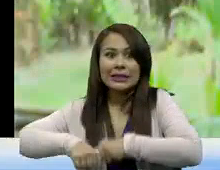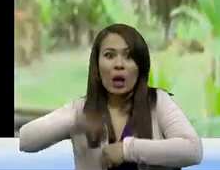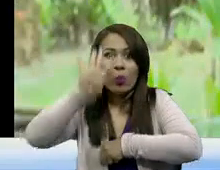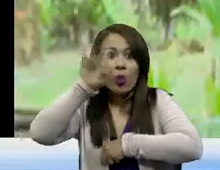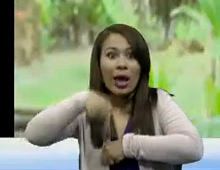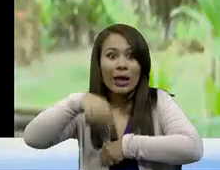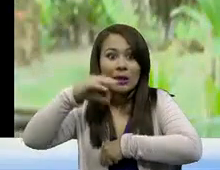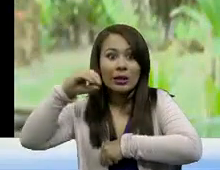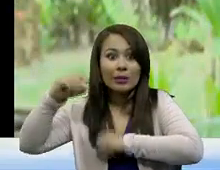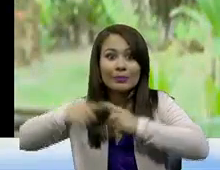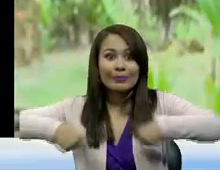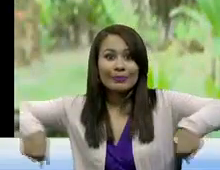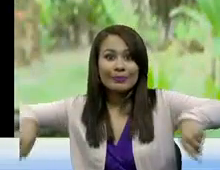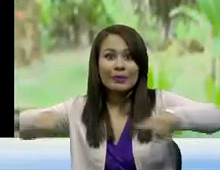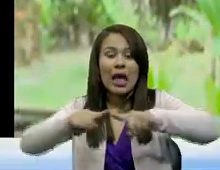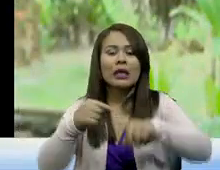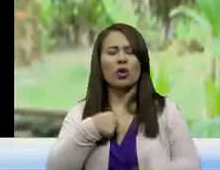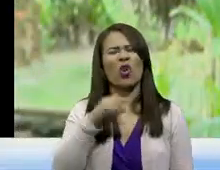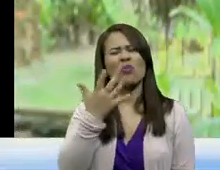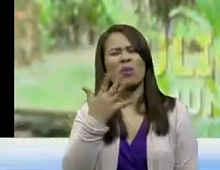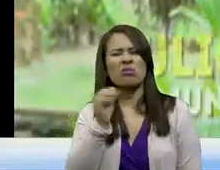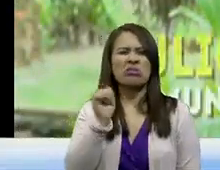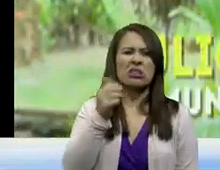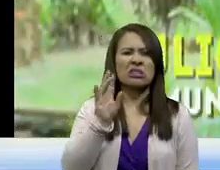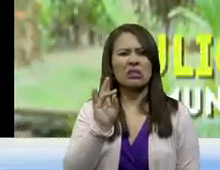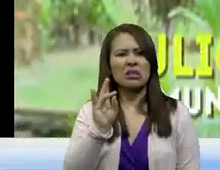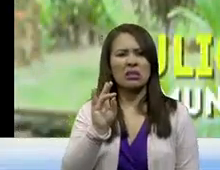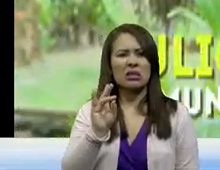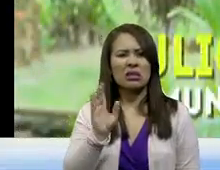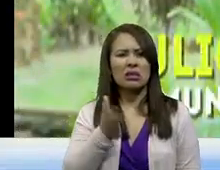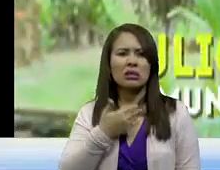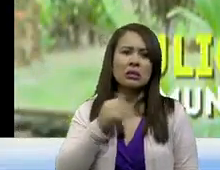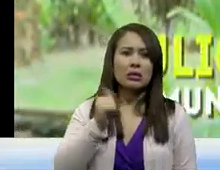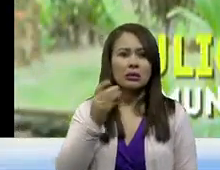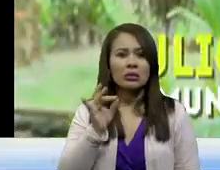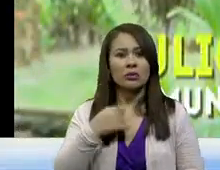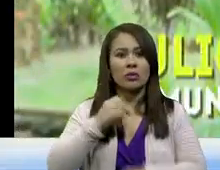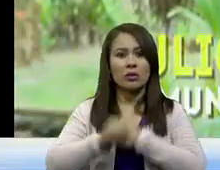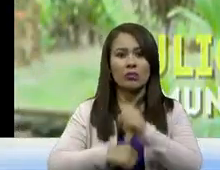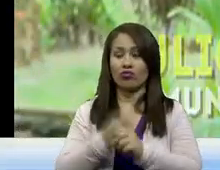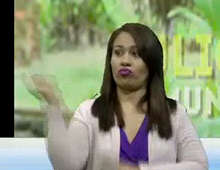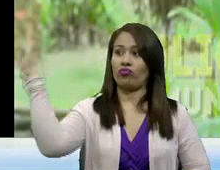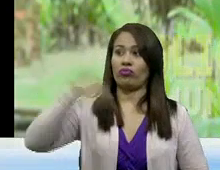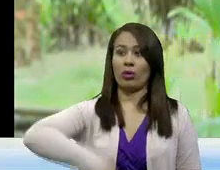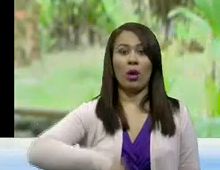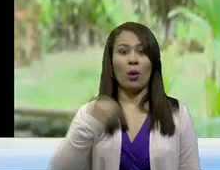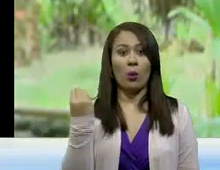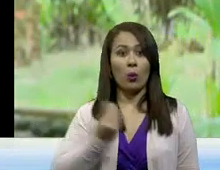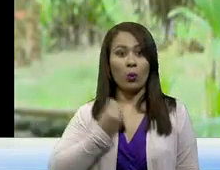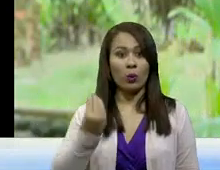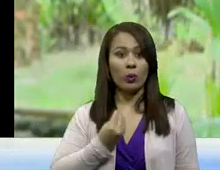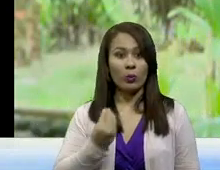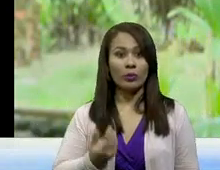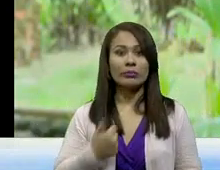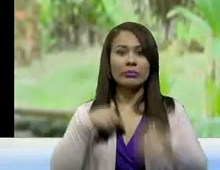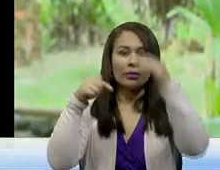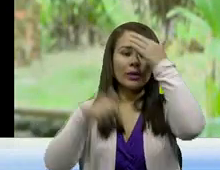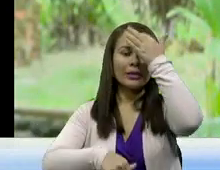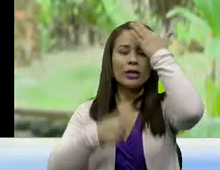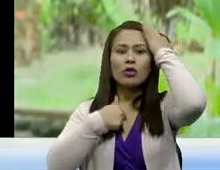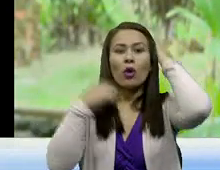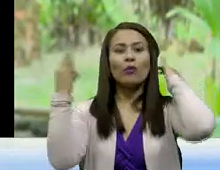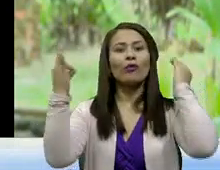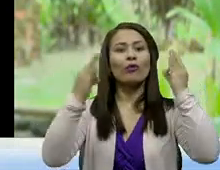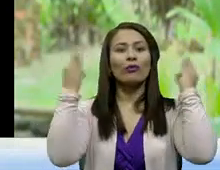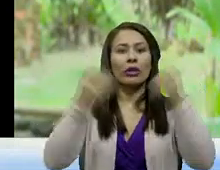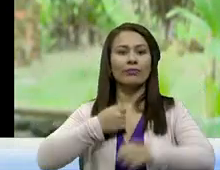tenía como 17, 18 años. Llegué aquí prácticamente como joven y fuimos fundadores de